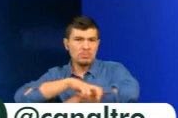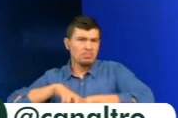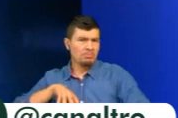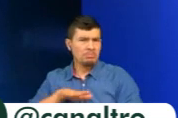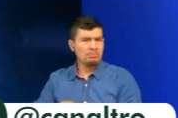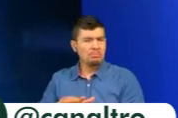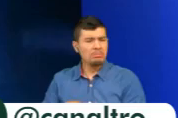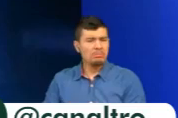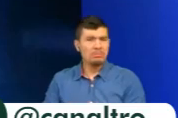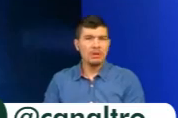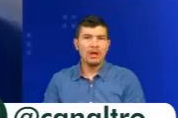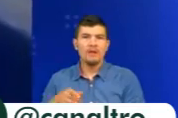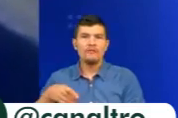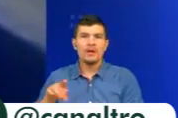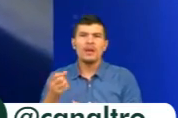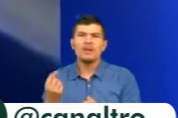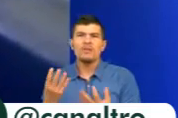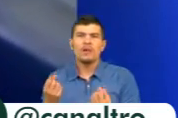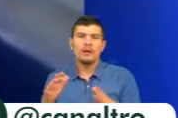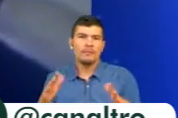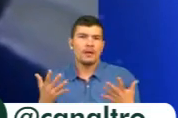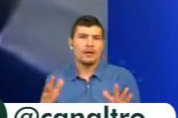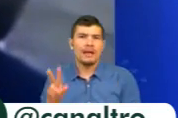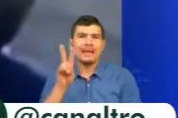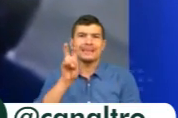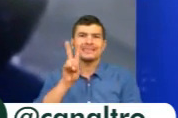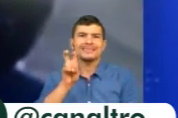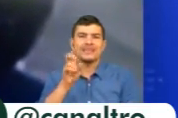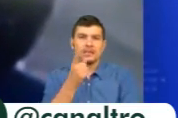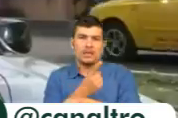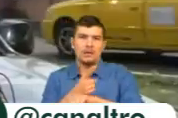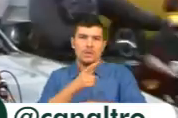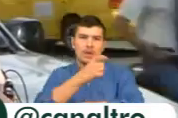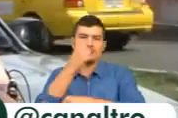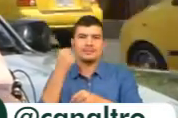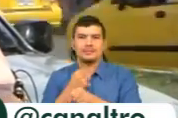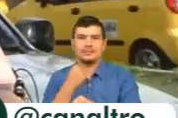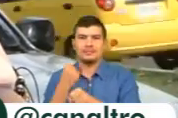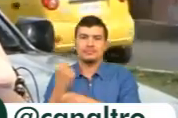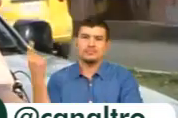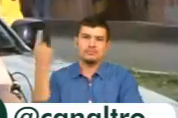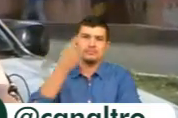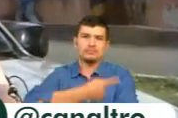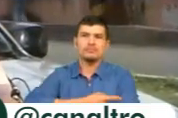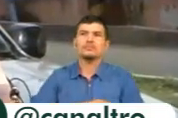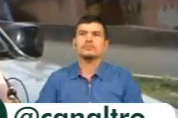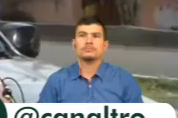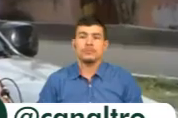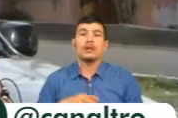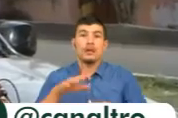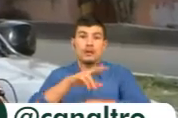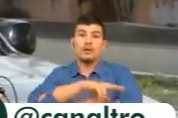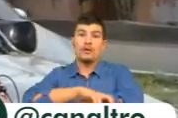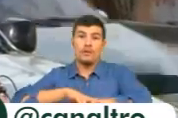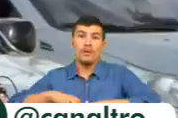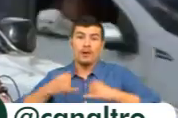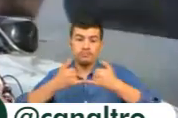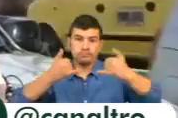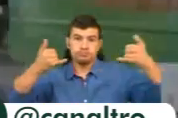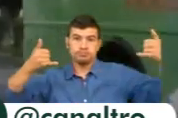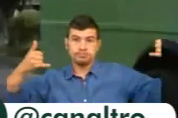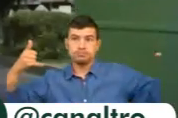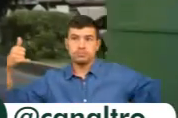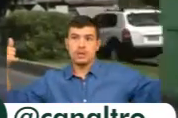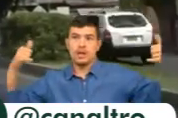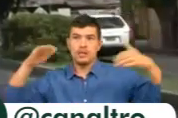tranquilidad y para ello fueron necesarias aproximadamente 7 horas de trabajo. Hurtaron el cable que estaba instalado en toda la avenida